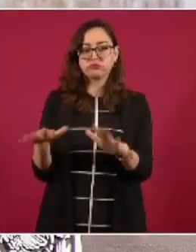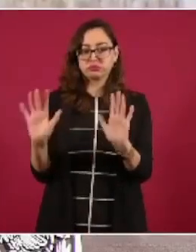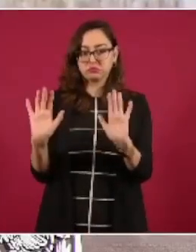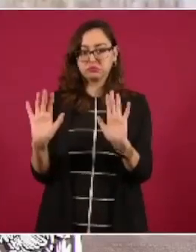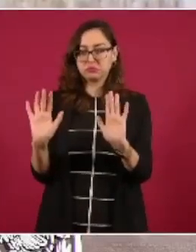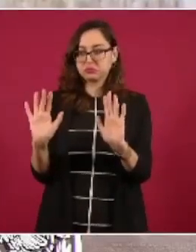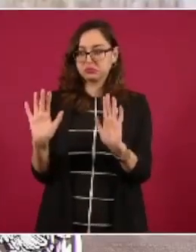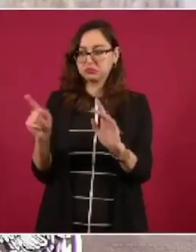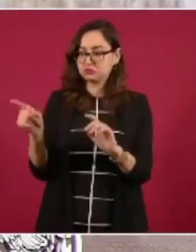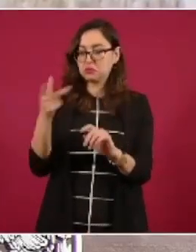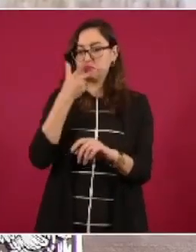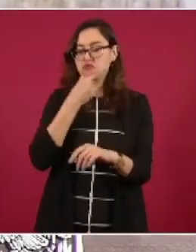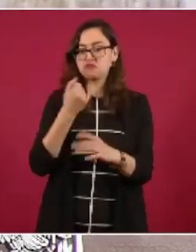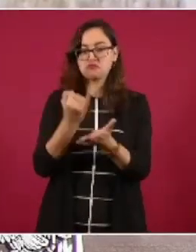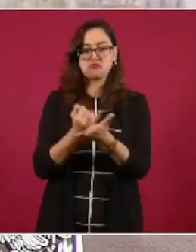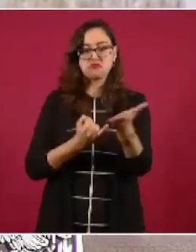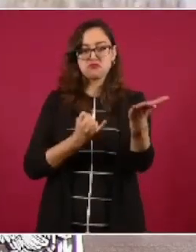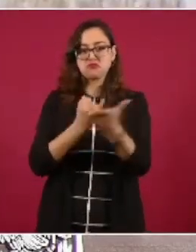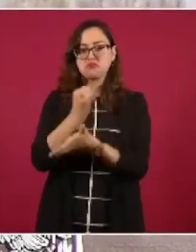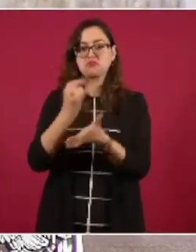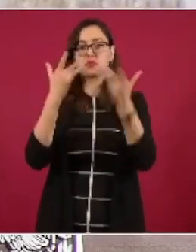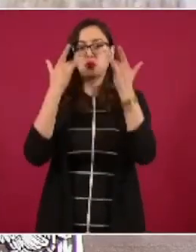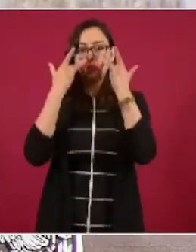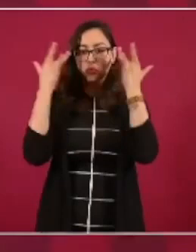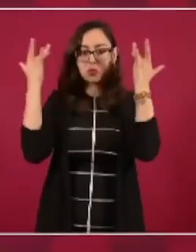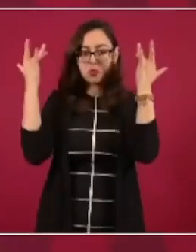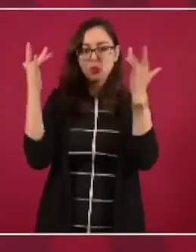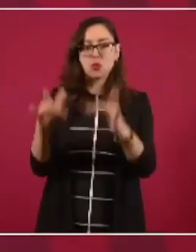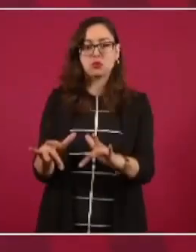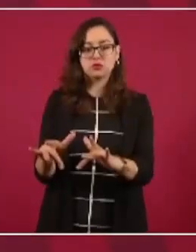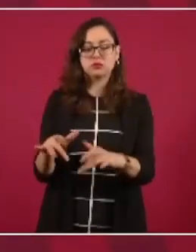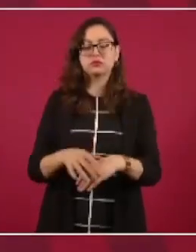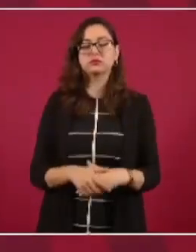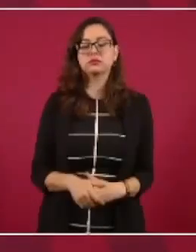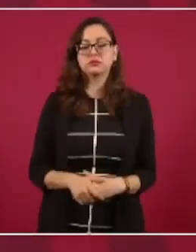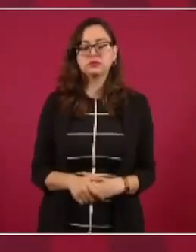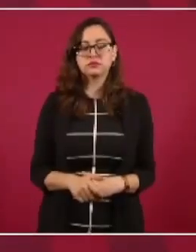renuncia de él,